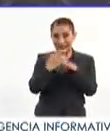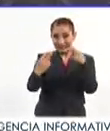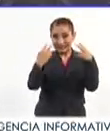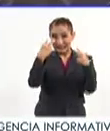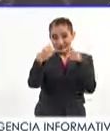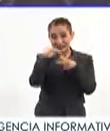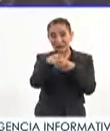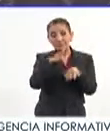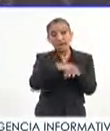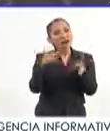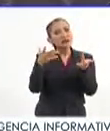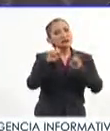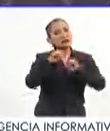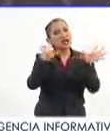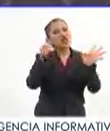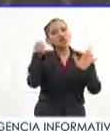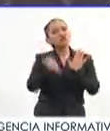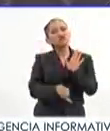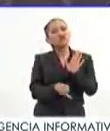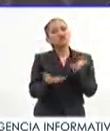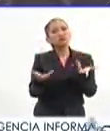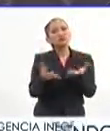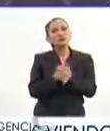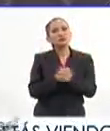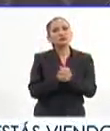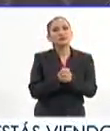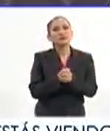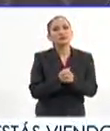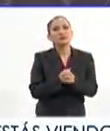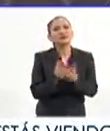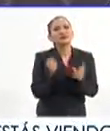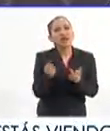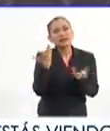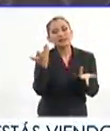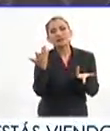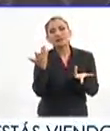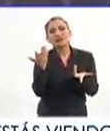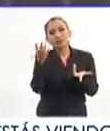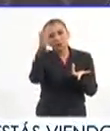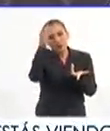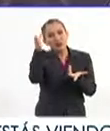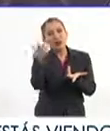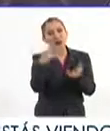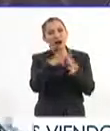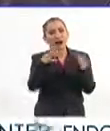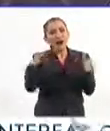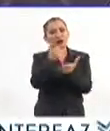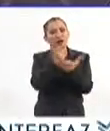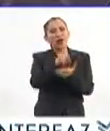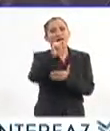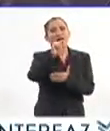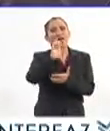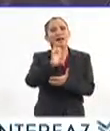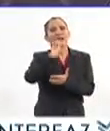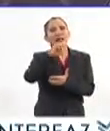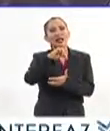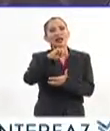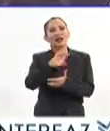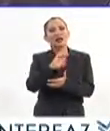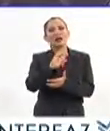este momento, pues tengan una mayor profundidad de lo que es el concepto de la Gran Tenochtitlán y la fundación de la